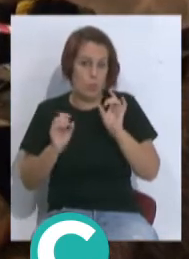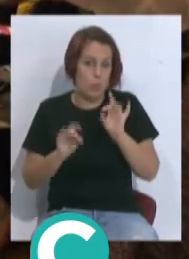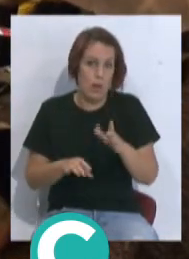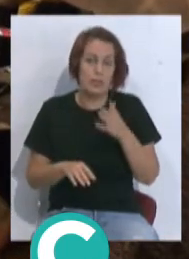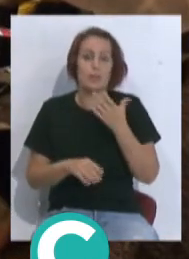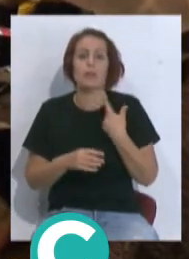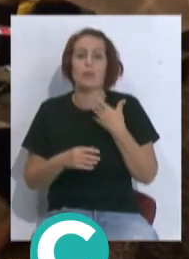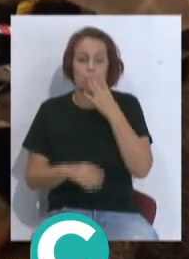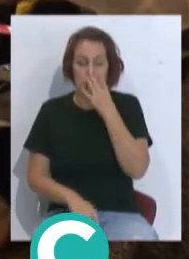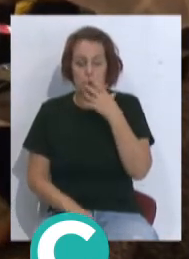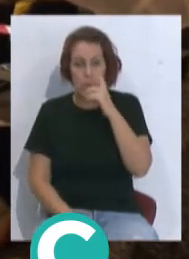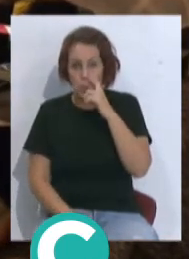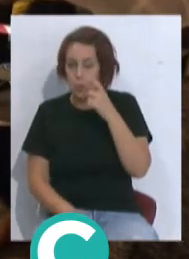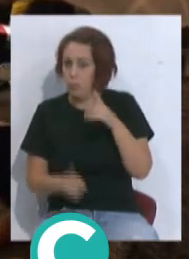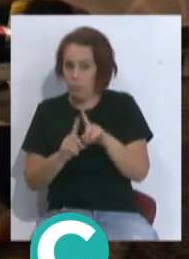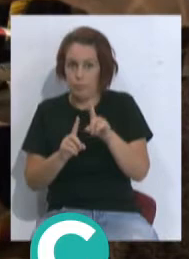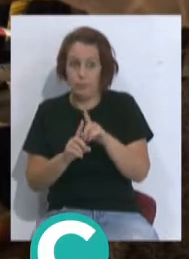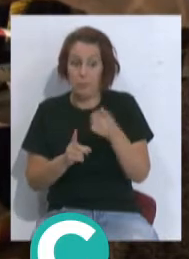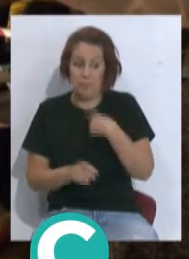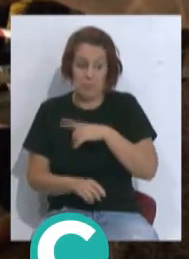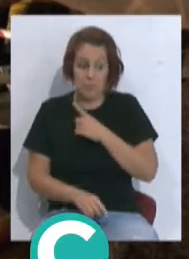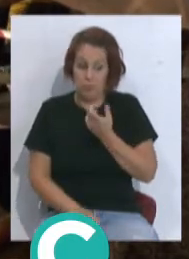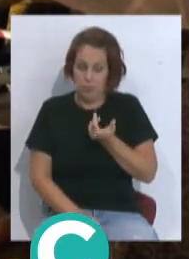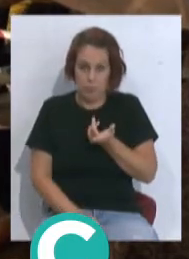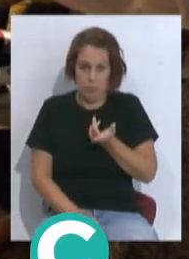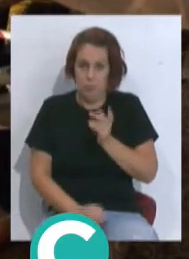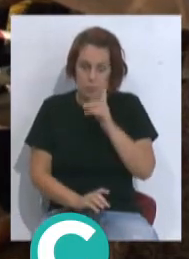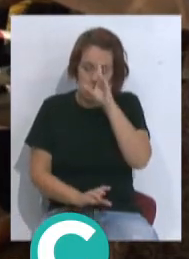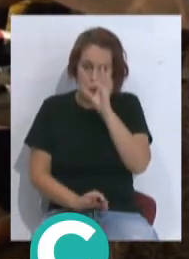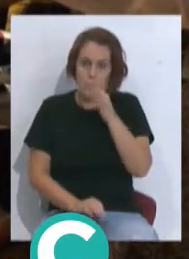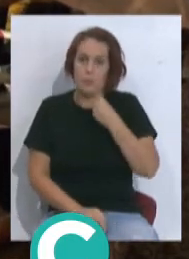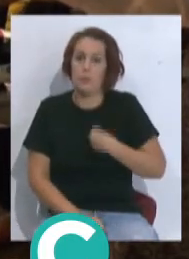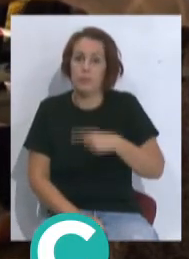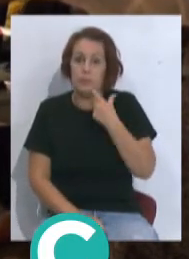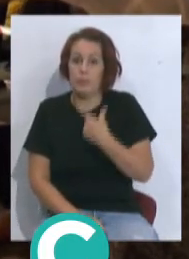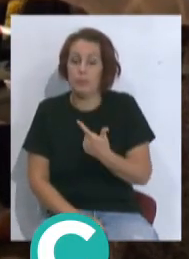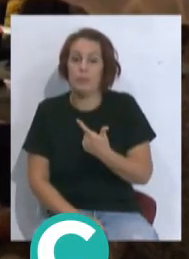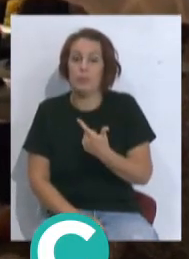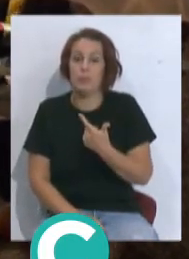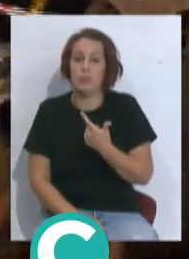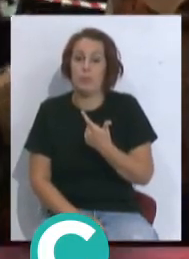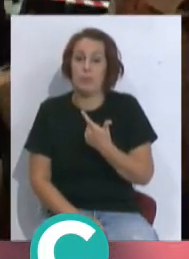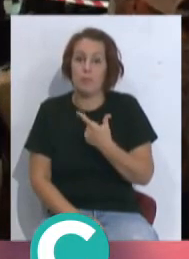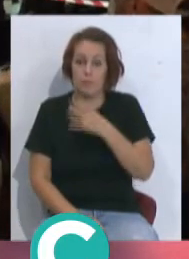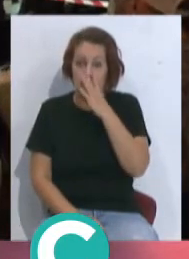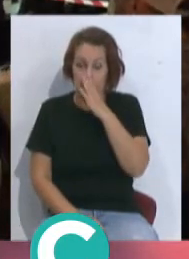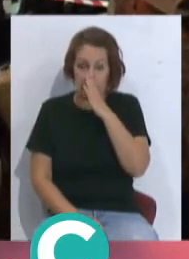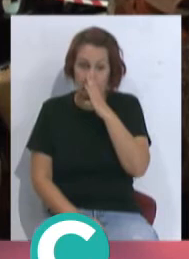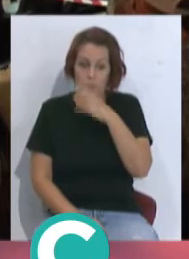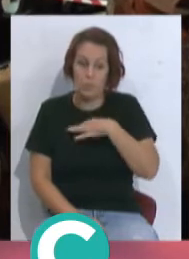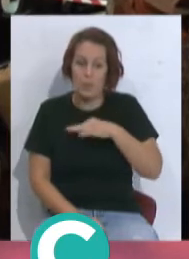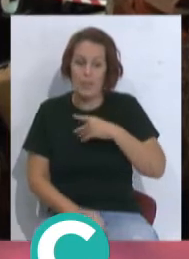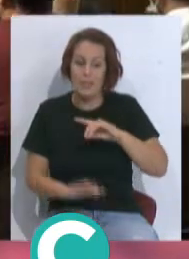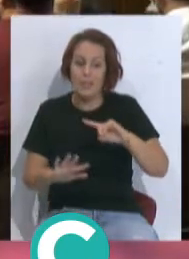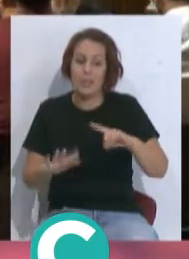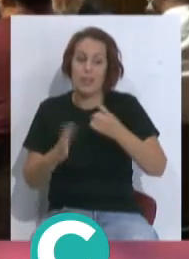junio, o sea, nosotros damos por hecho eso. Exacto. Porque es que lo mismo que no se puede decir que que en febrero pueda haber una sexta